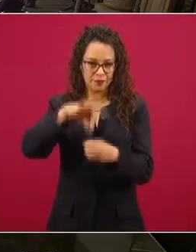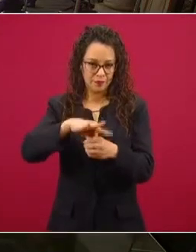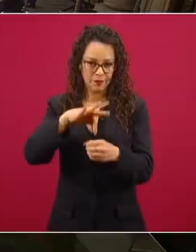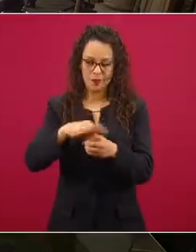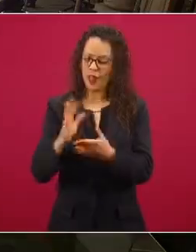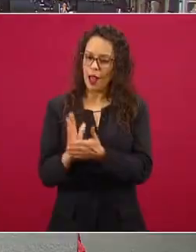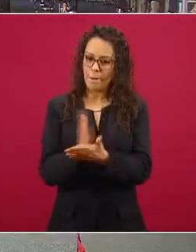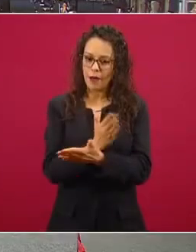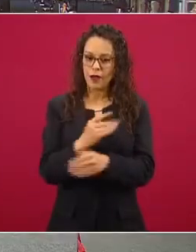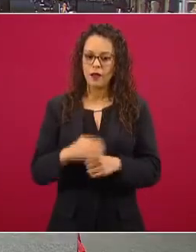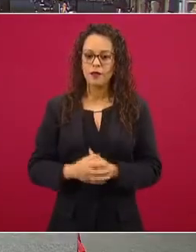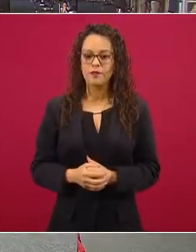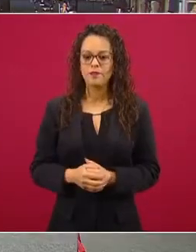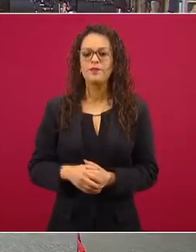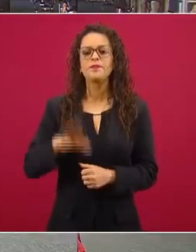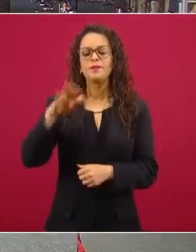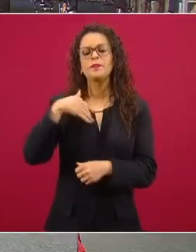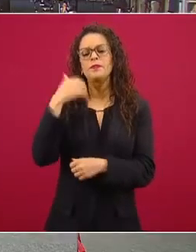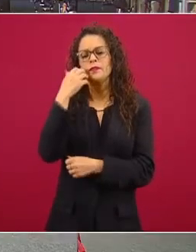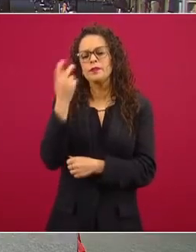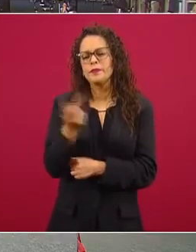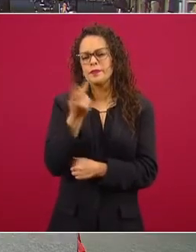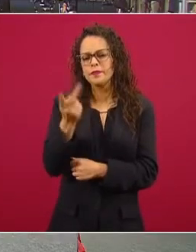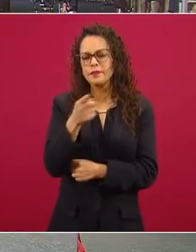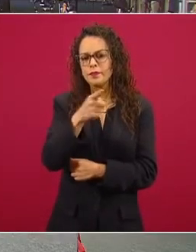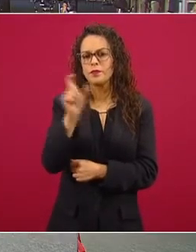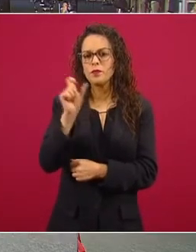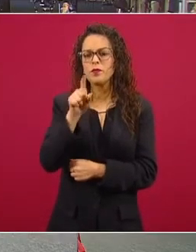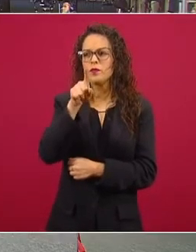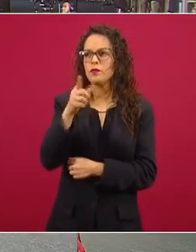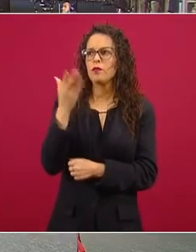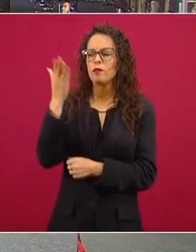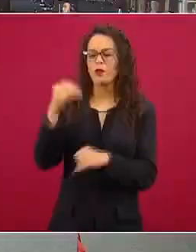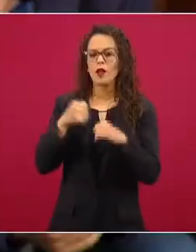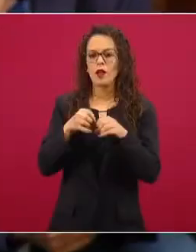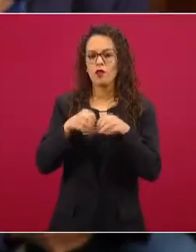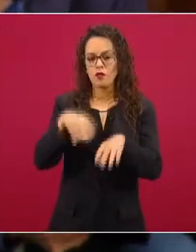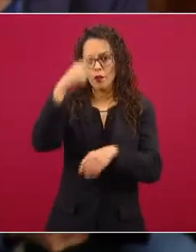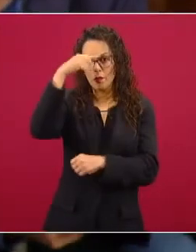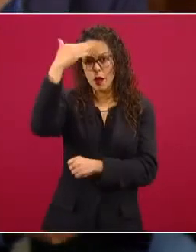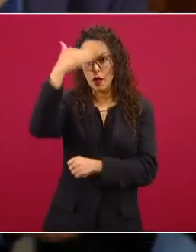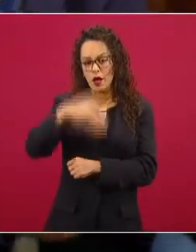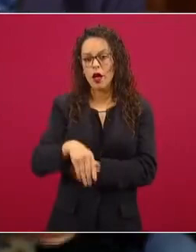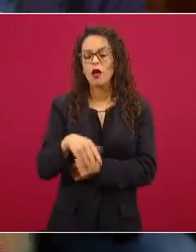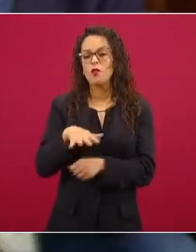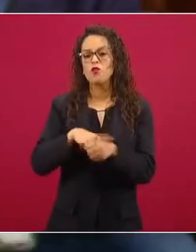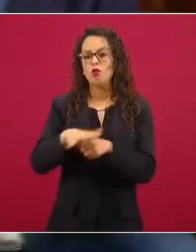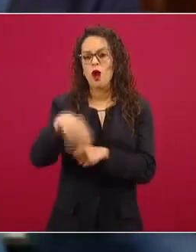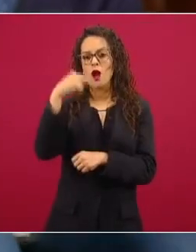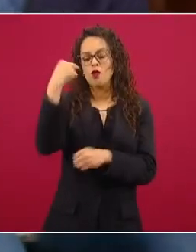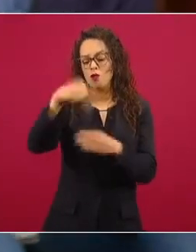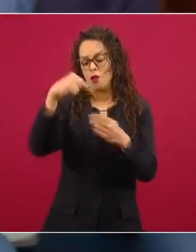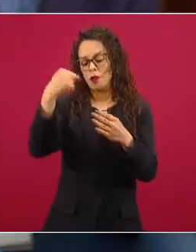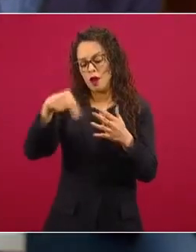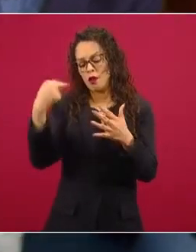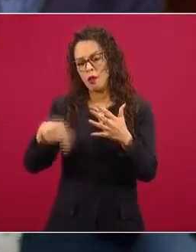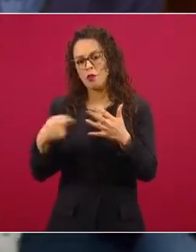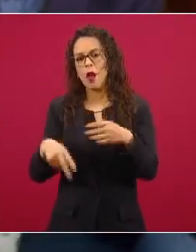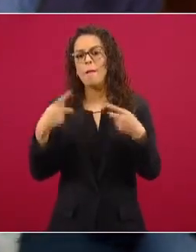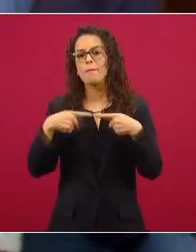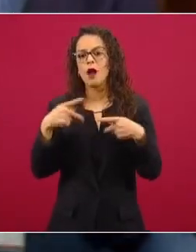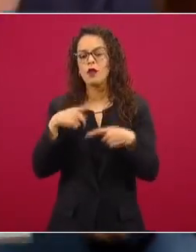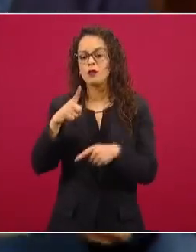esta información para ver qué tan involucrados estarían otros elementos del ejército? Usted ha dicho que por el bien de